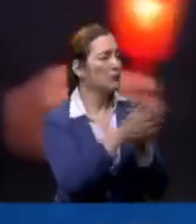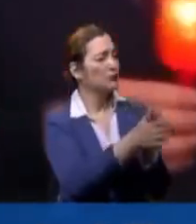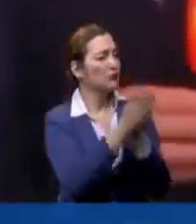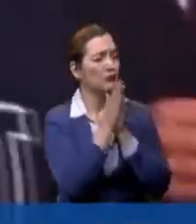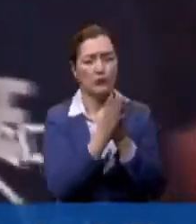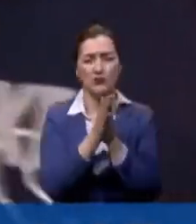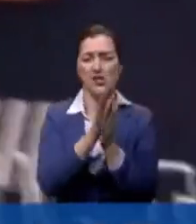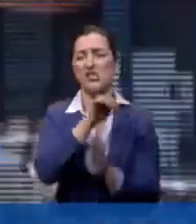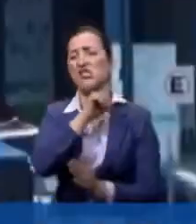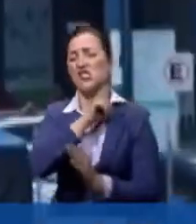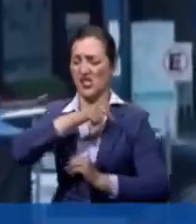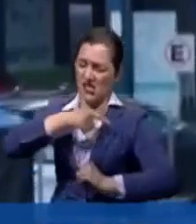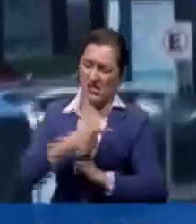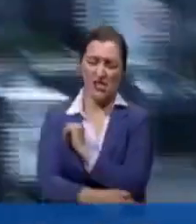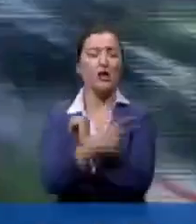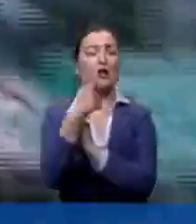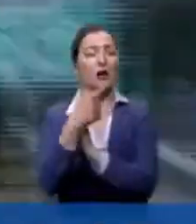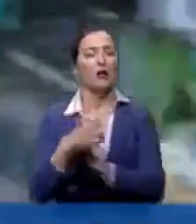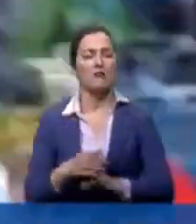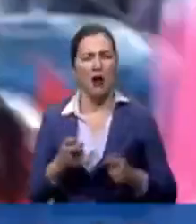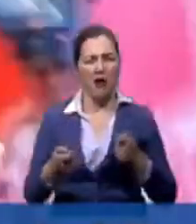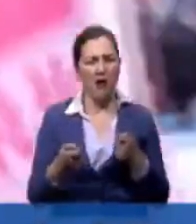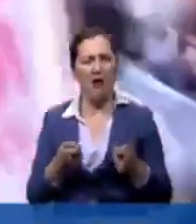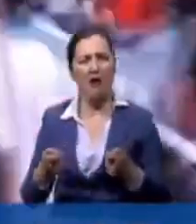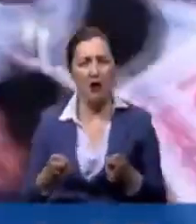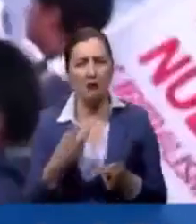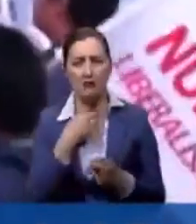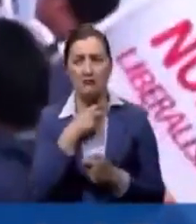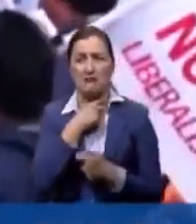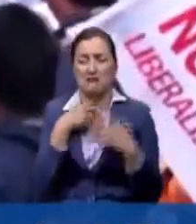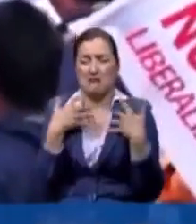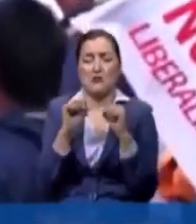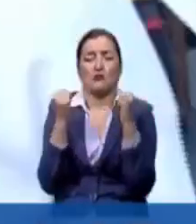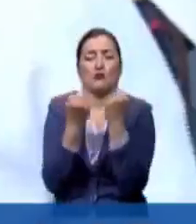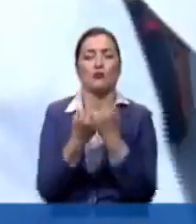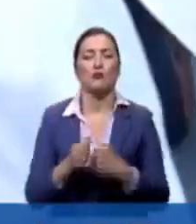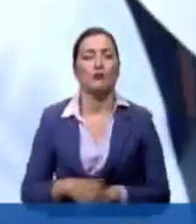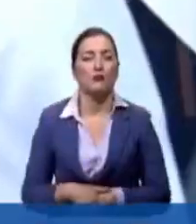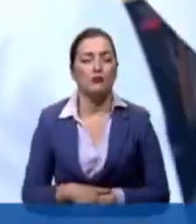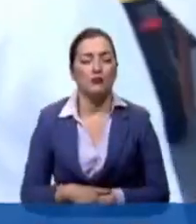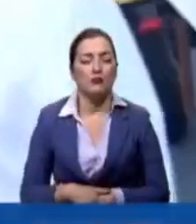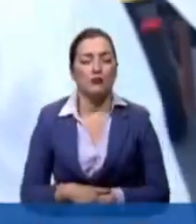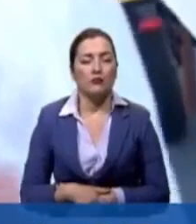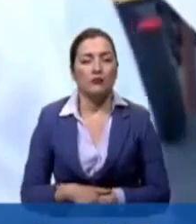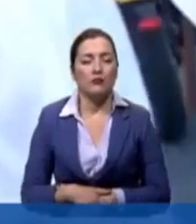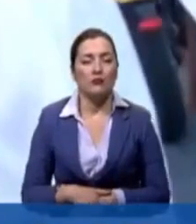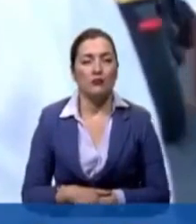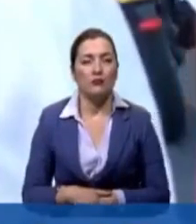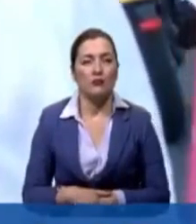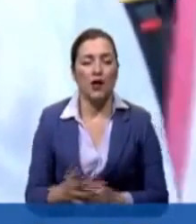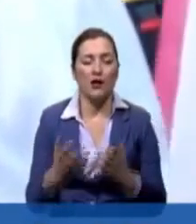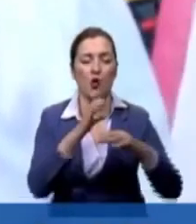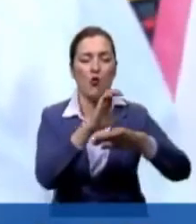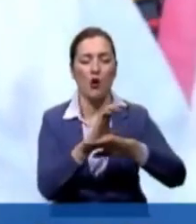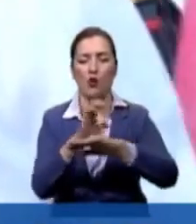la delincuencia, que lamentablemente gana terreno y genera zozobra y miedo en la sociedad. Queremos que en el Ecuador, que en Colombia